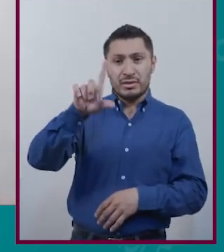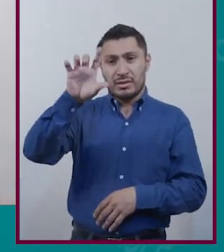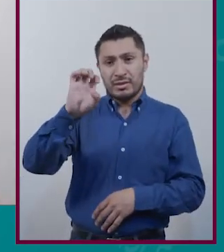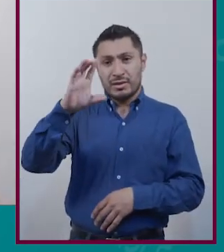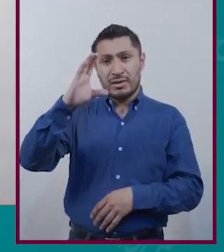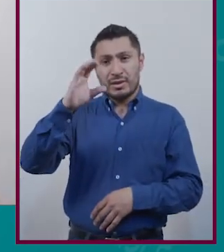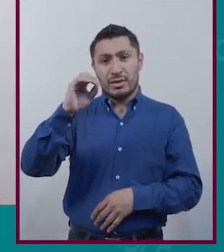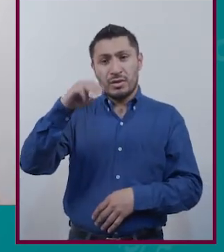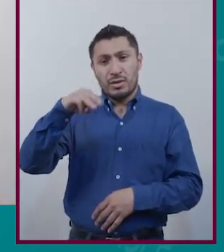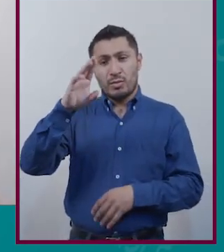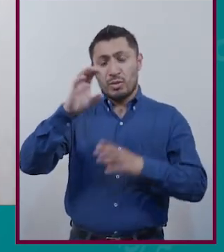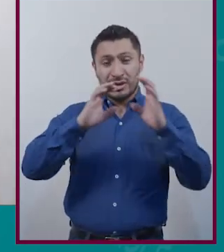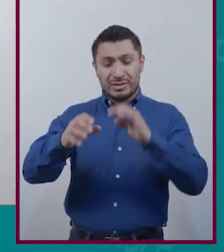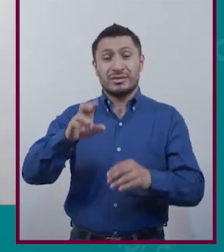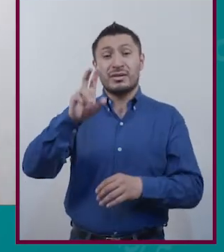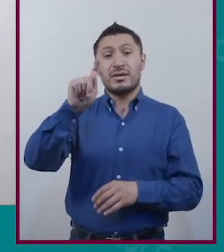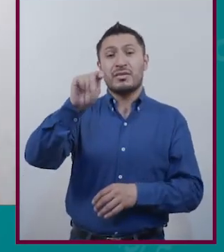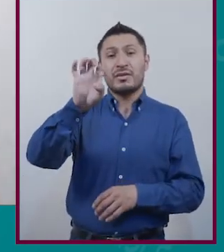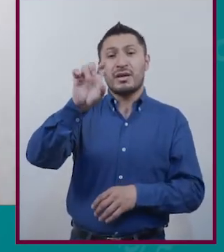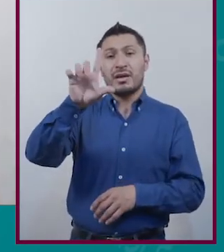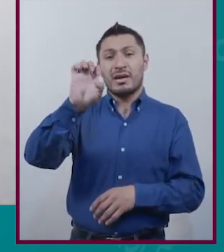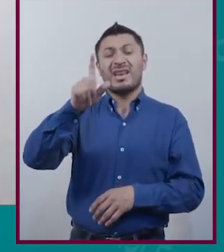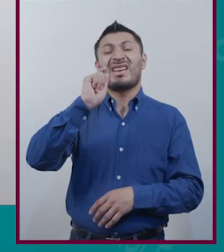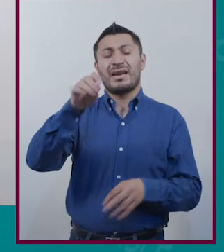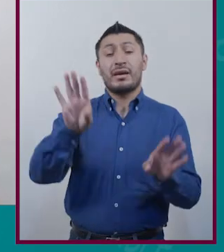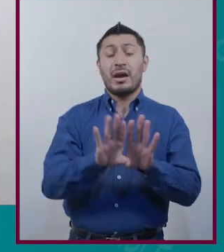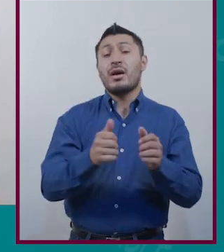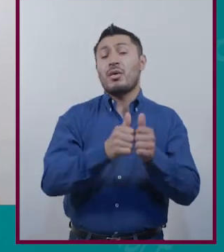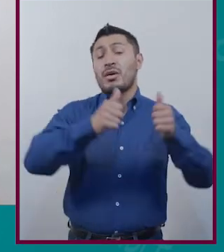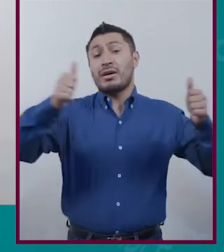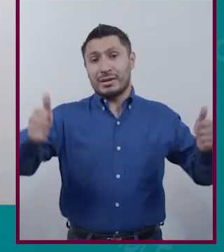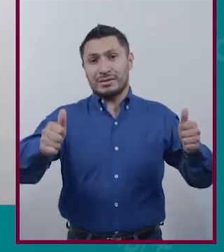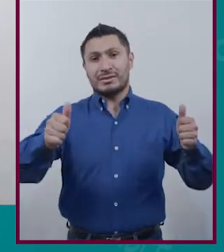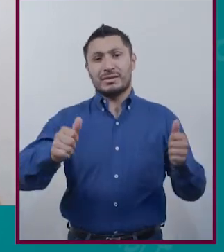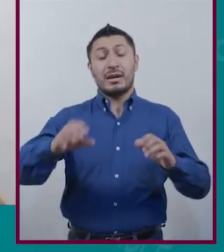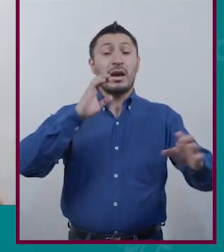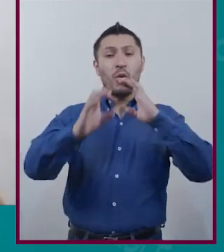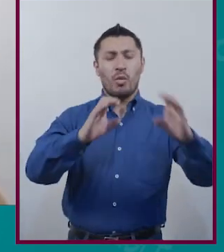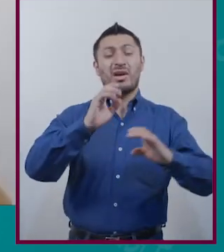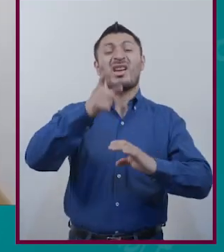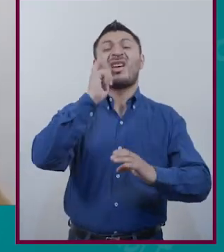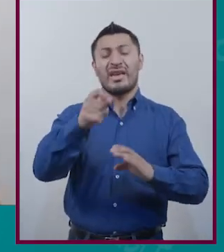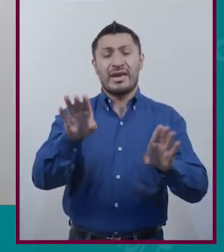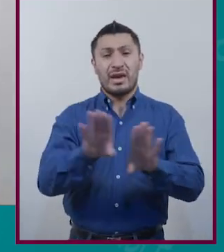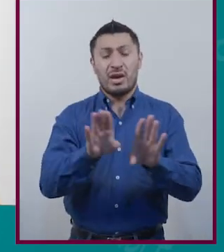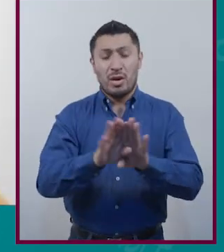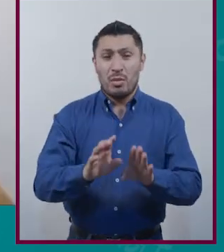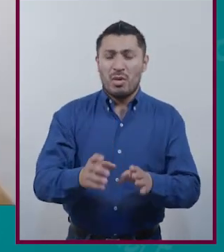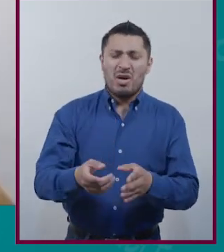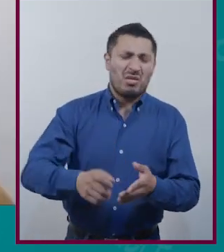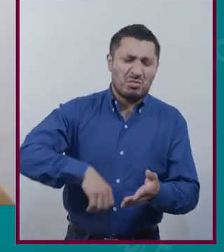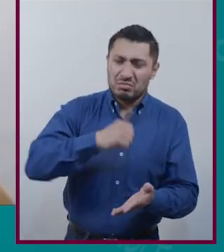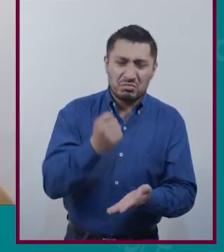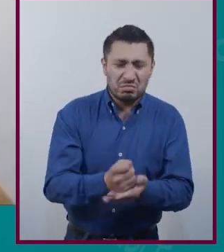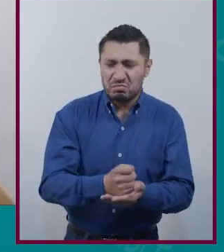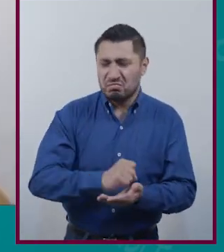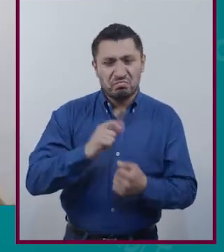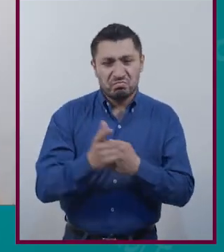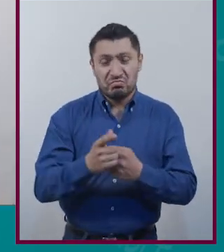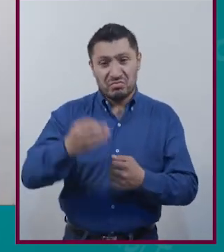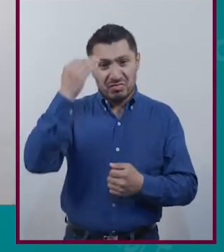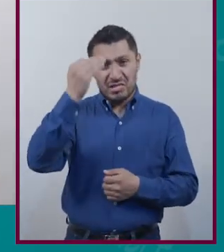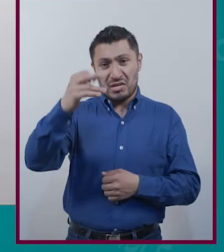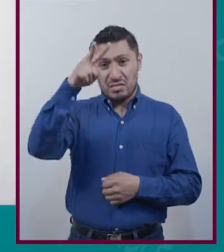telecomunicación. Tele es a distancia, comunicación, transmisión de significados o símbolos en tiempo real